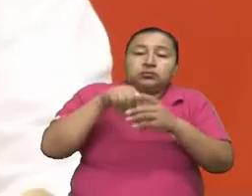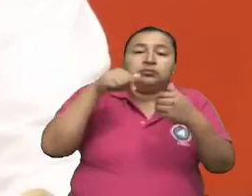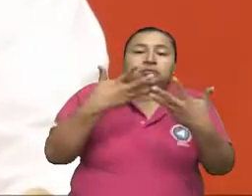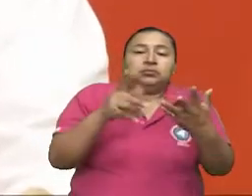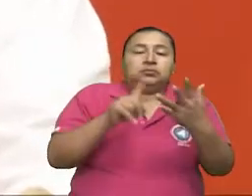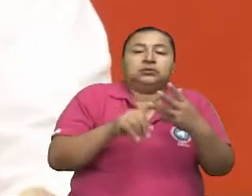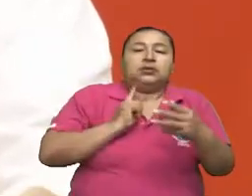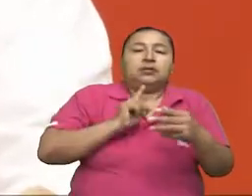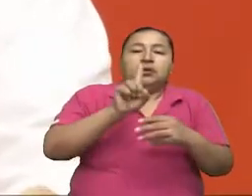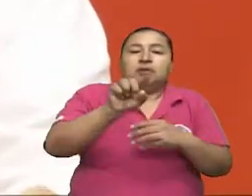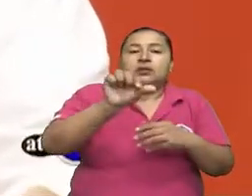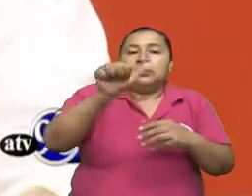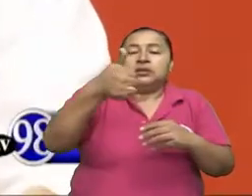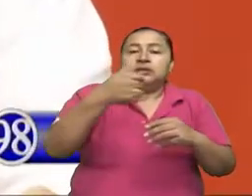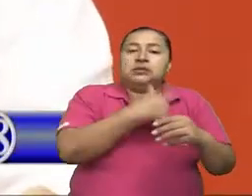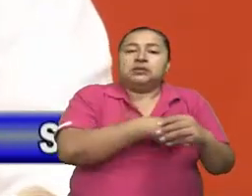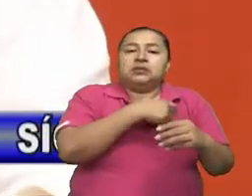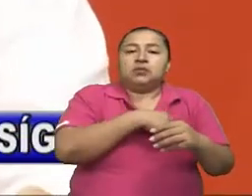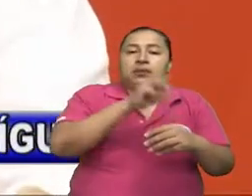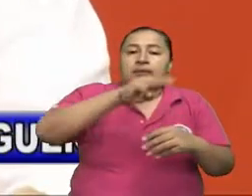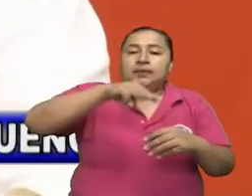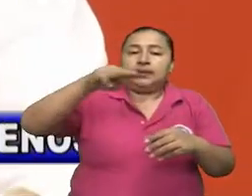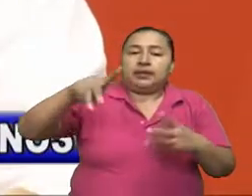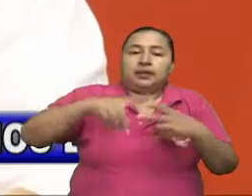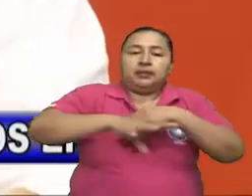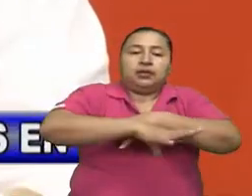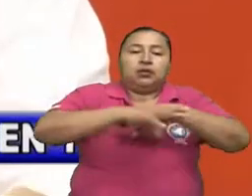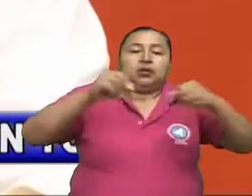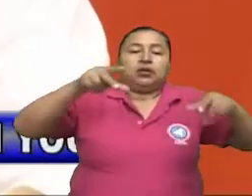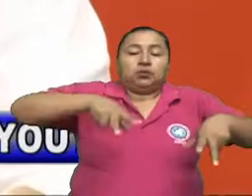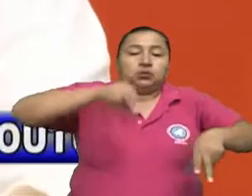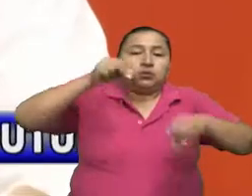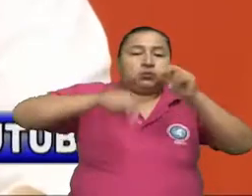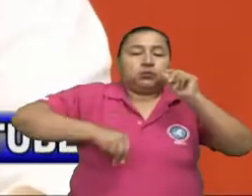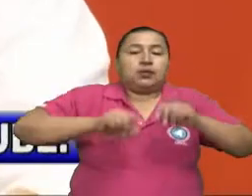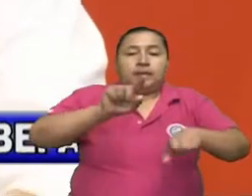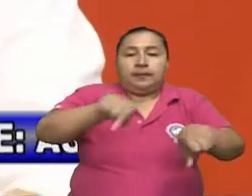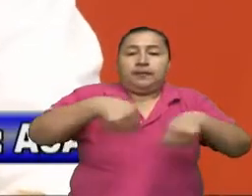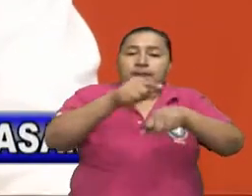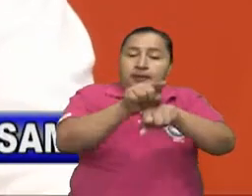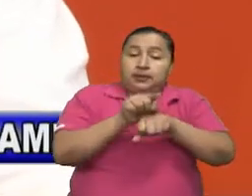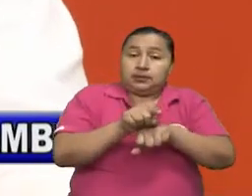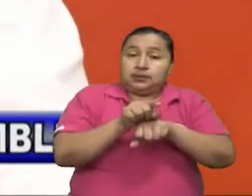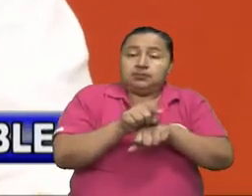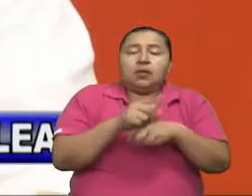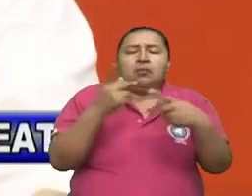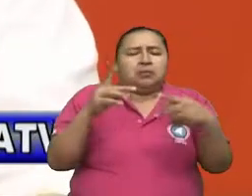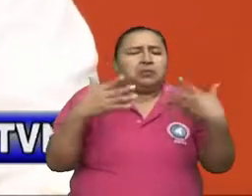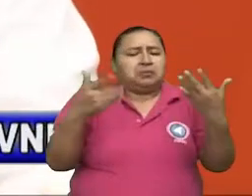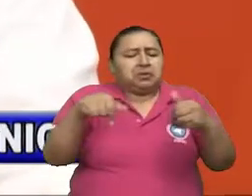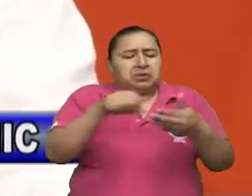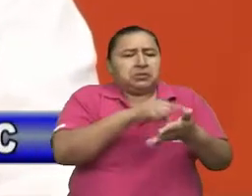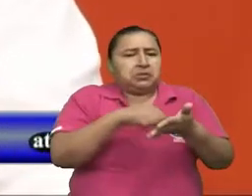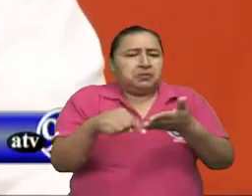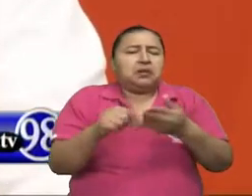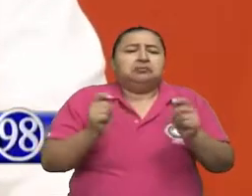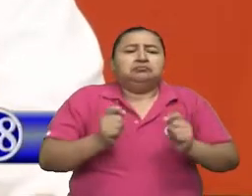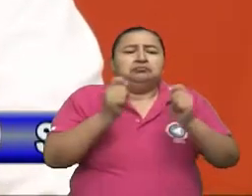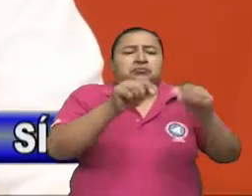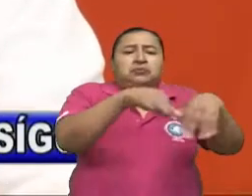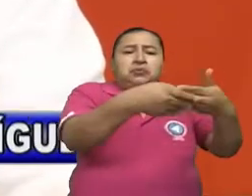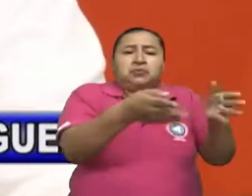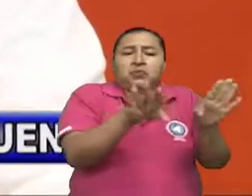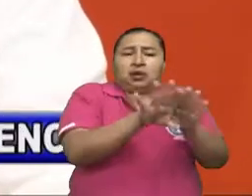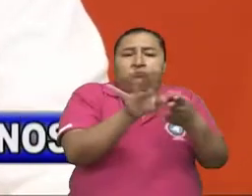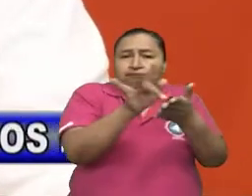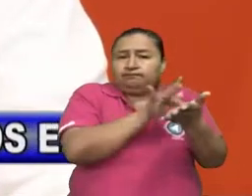con 16 centros educativos de Matagalpa, Jinotega, Nueva Segovia y Madrid. Además, esta semana seguimos instalando aulas digitales